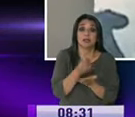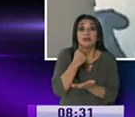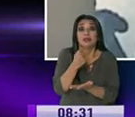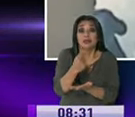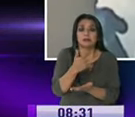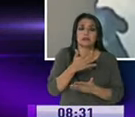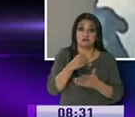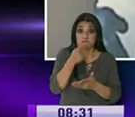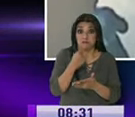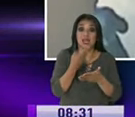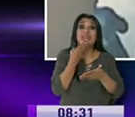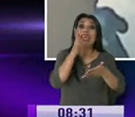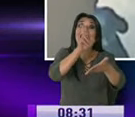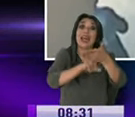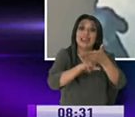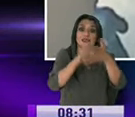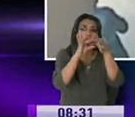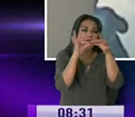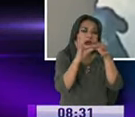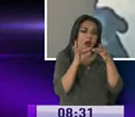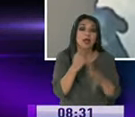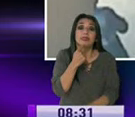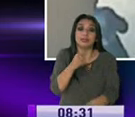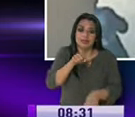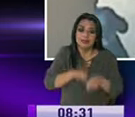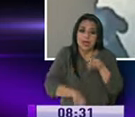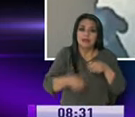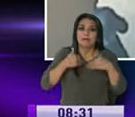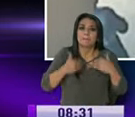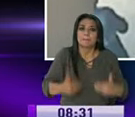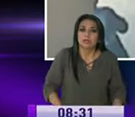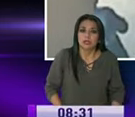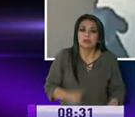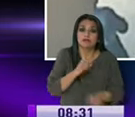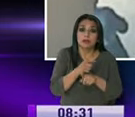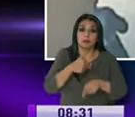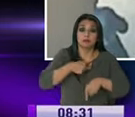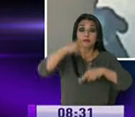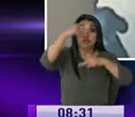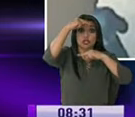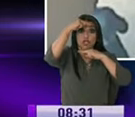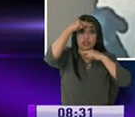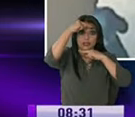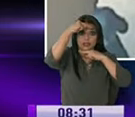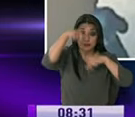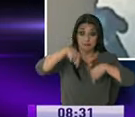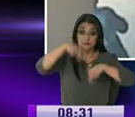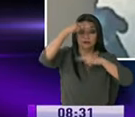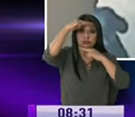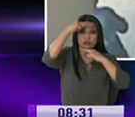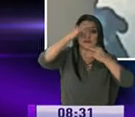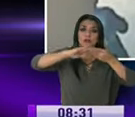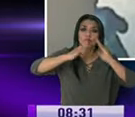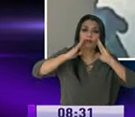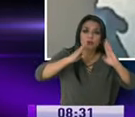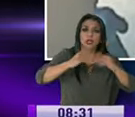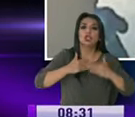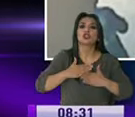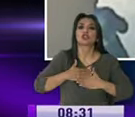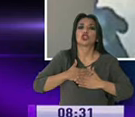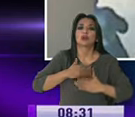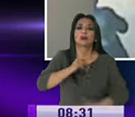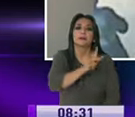municipio se vaya tomando acciones. Los peatones que circulan por esta zona agradecen la